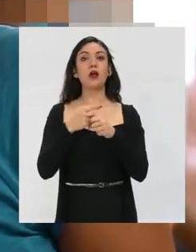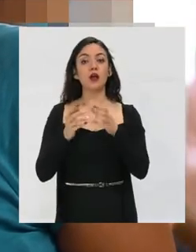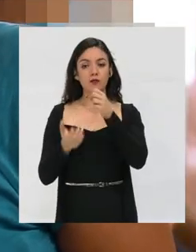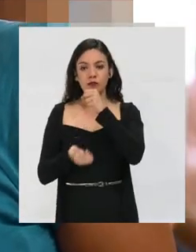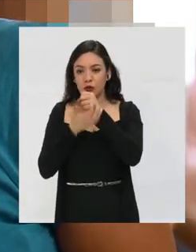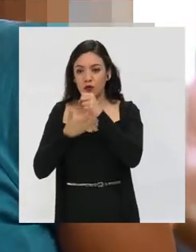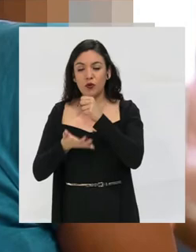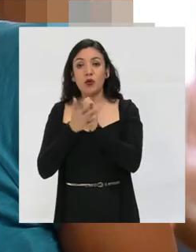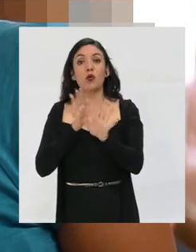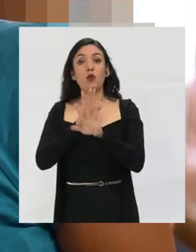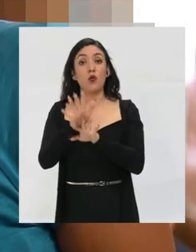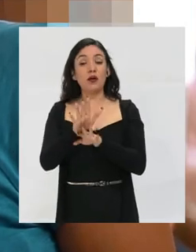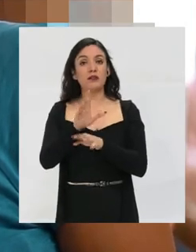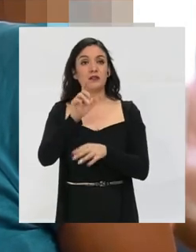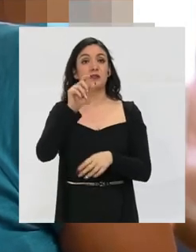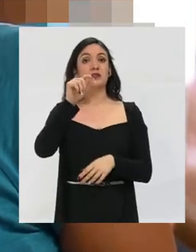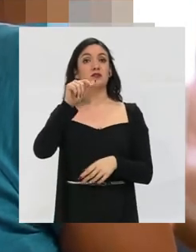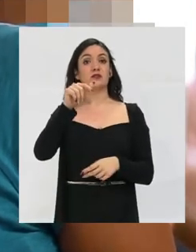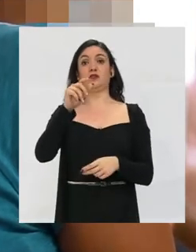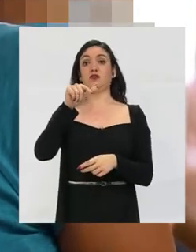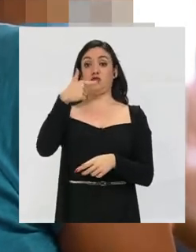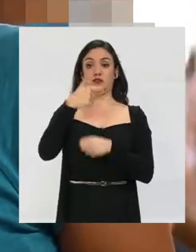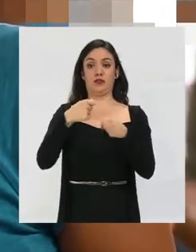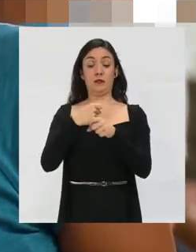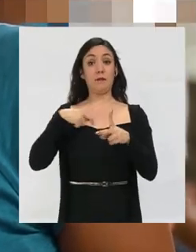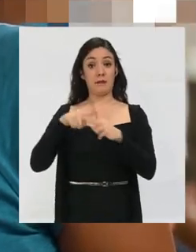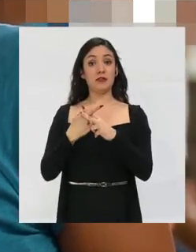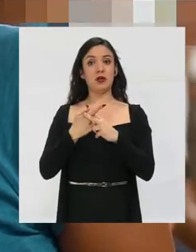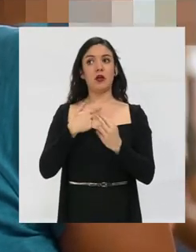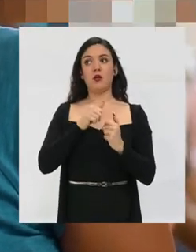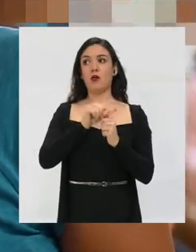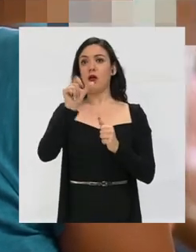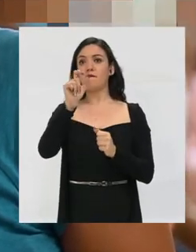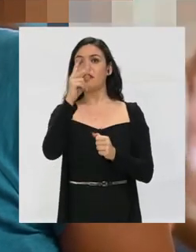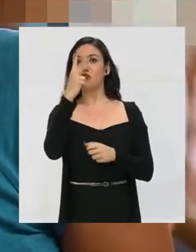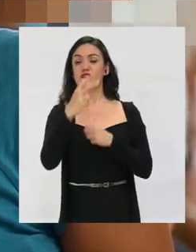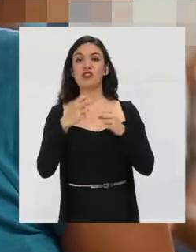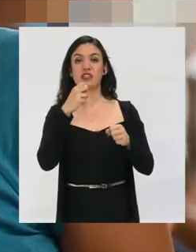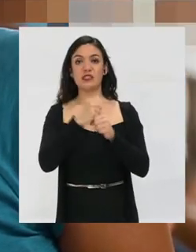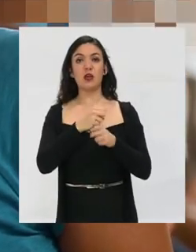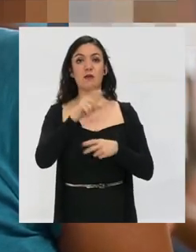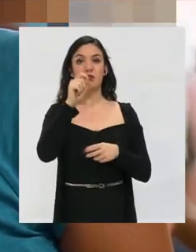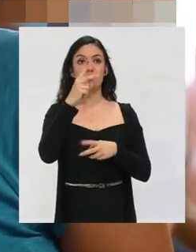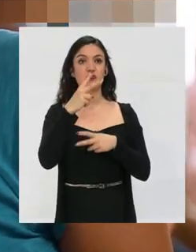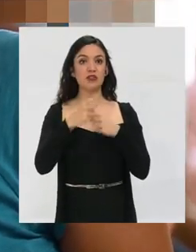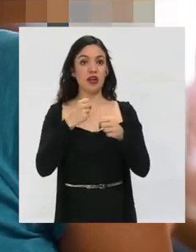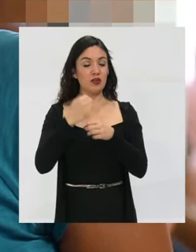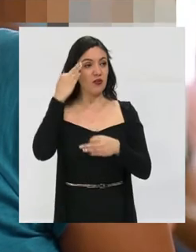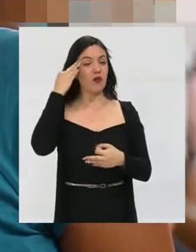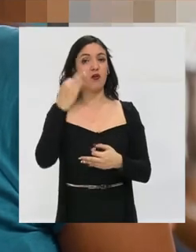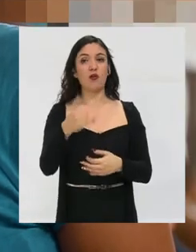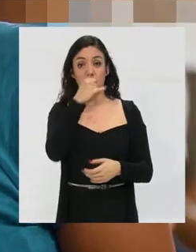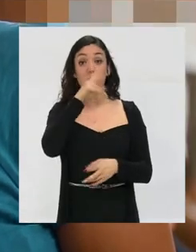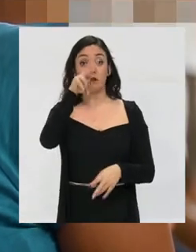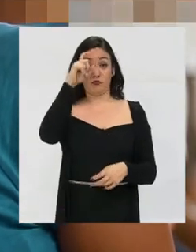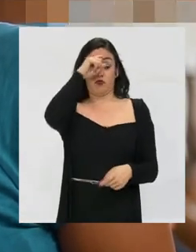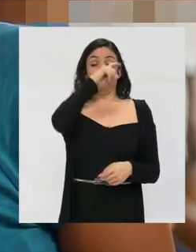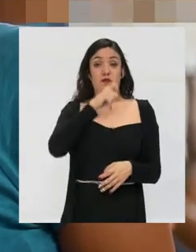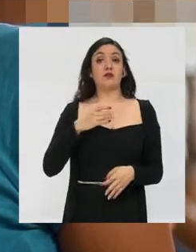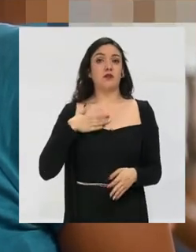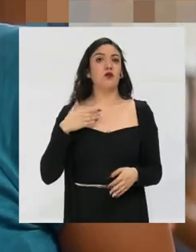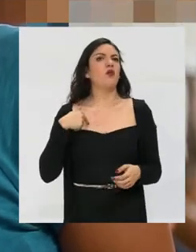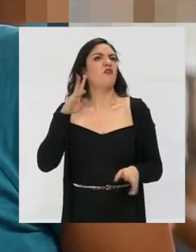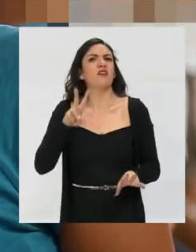nada. Yo empecé a los 12 años a drogarme con el cemento industrial. Duré 22 años. Era